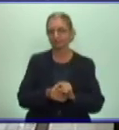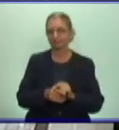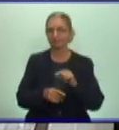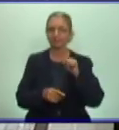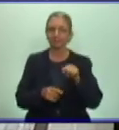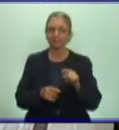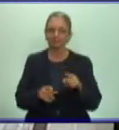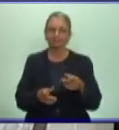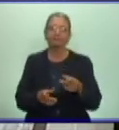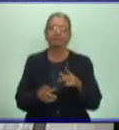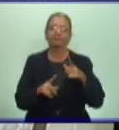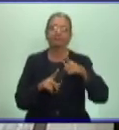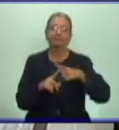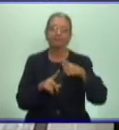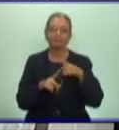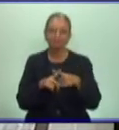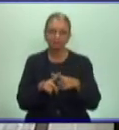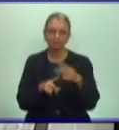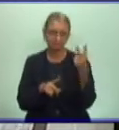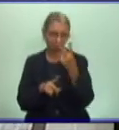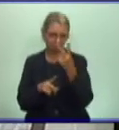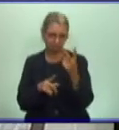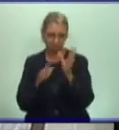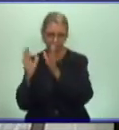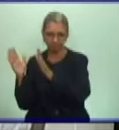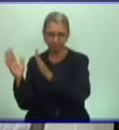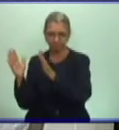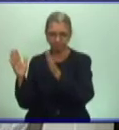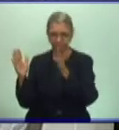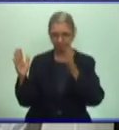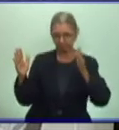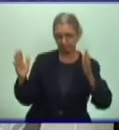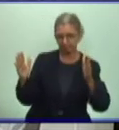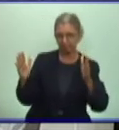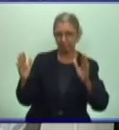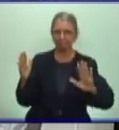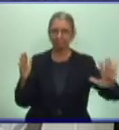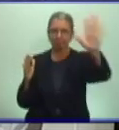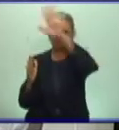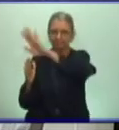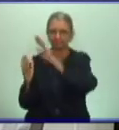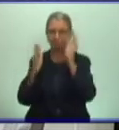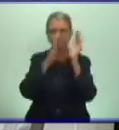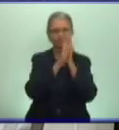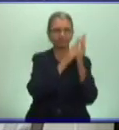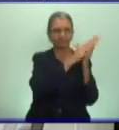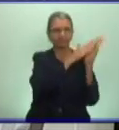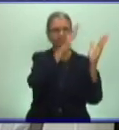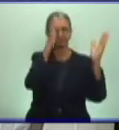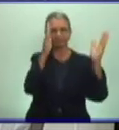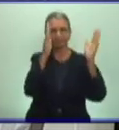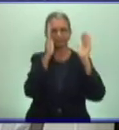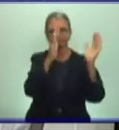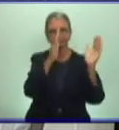mayoría de la parte de la escuela tiene dos regiones, la occidental, central y la oriental. Por tanto, la mayoría de nuestros estudiantes van a desarrollar el